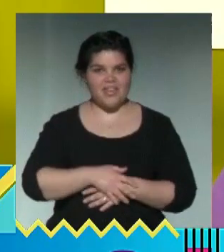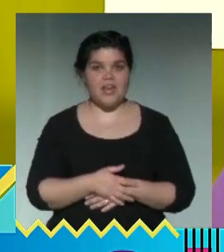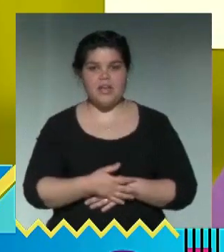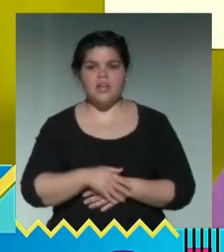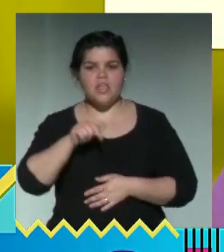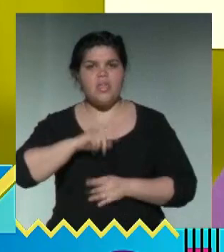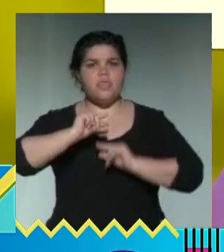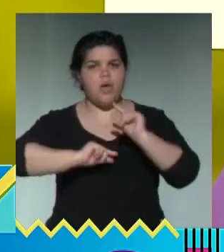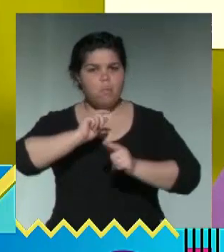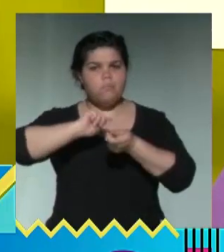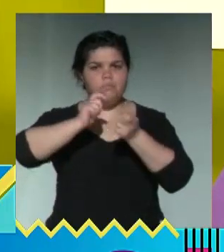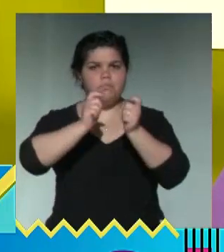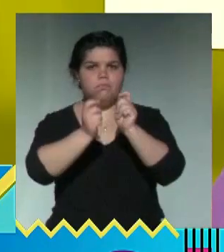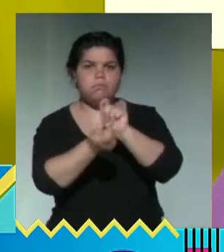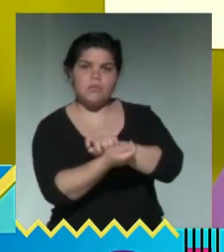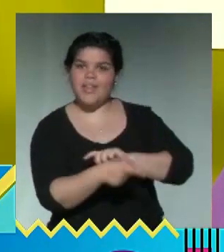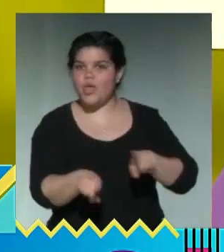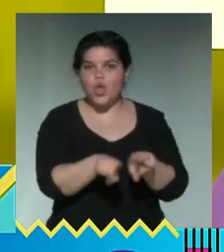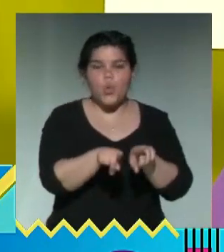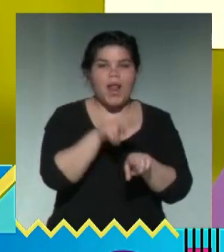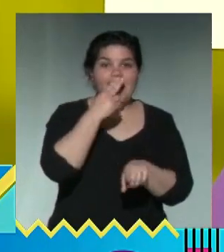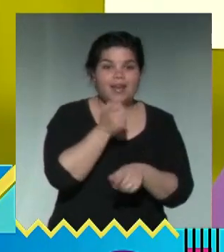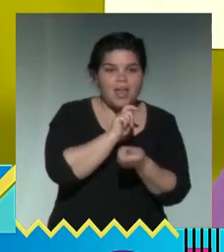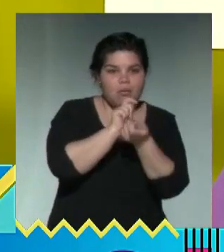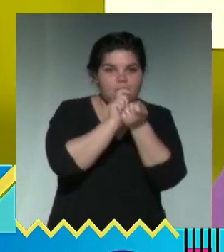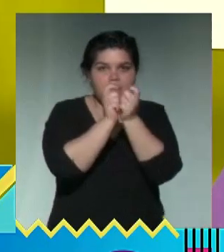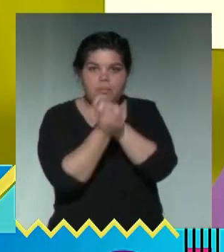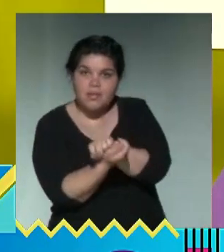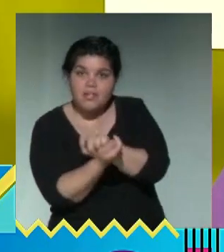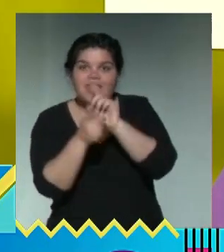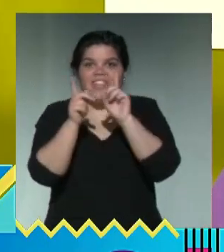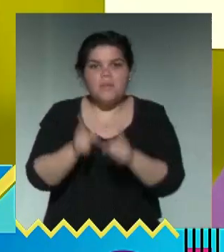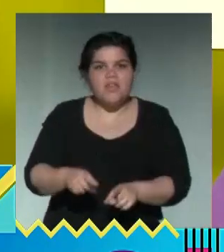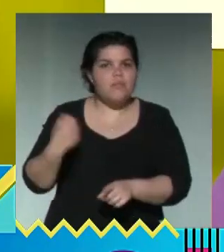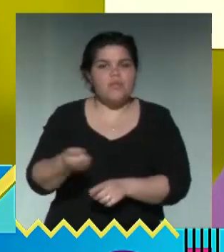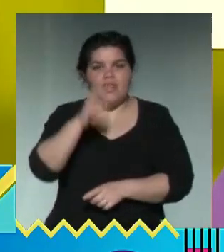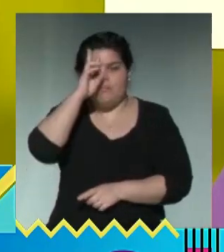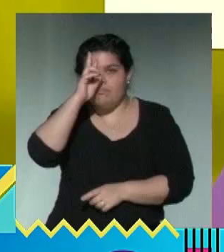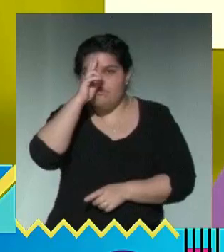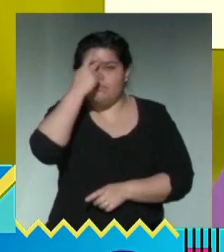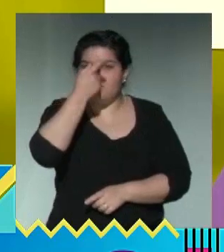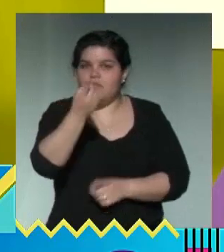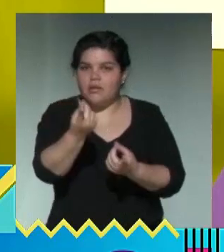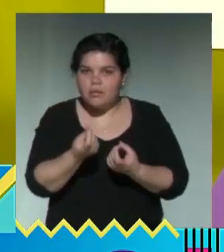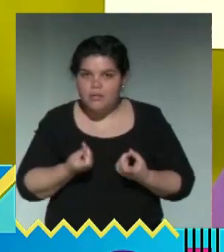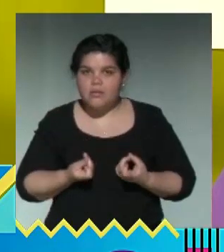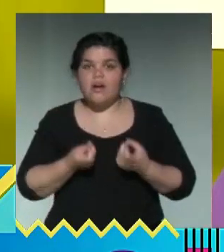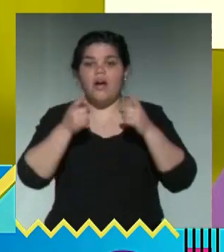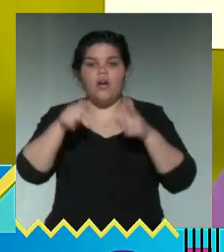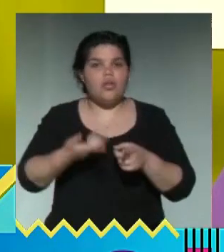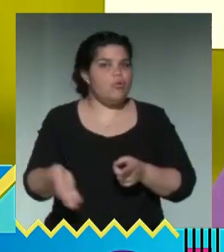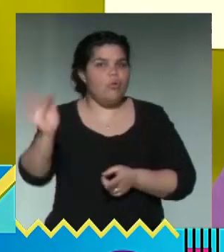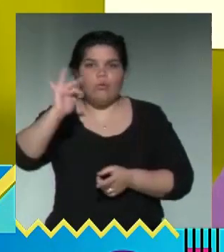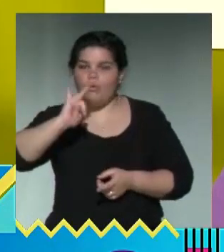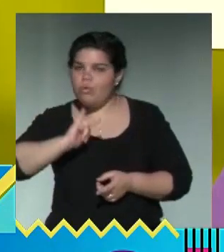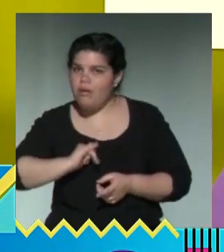una reconversión, así como hablamos de reconversión de matriz energética, también una reconversión de conciencia, ¿sí? De lo que estamos haciendo diariamente, ¿sí? Minuto